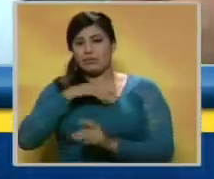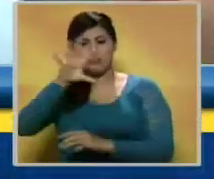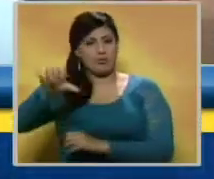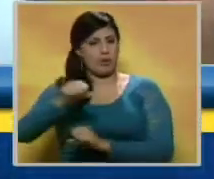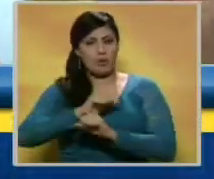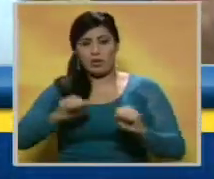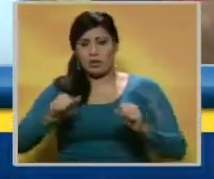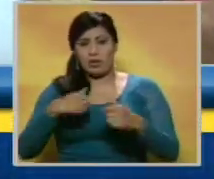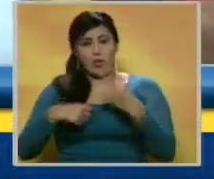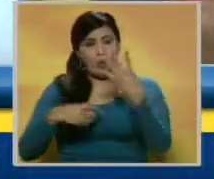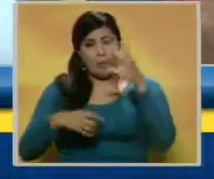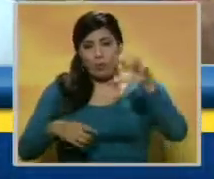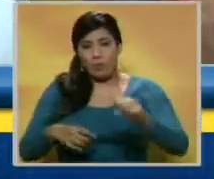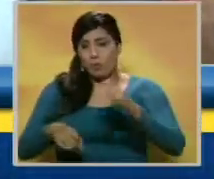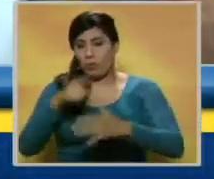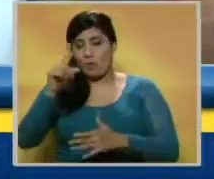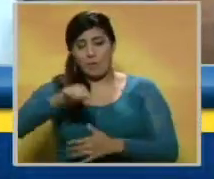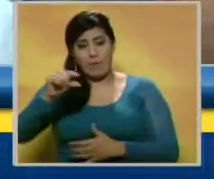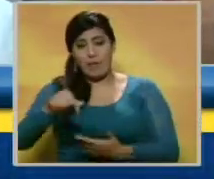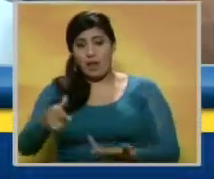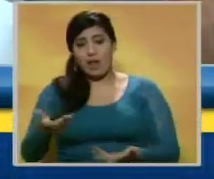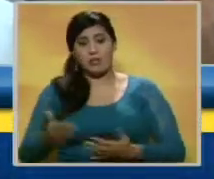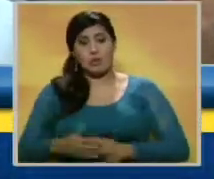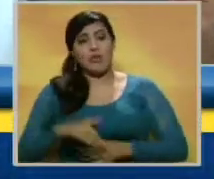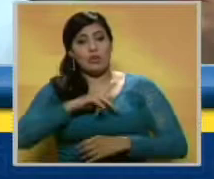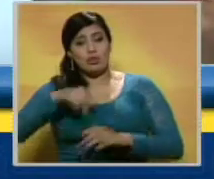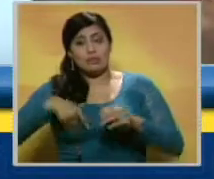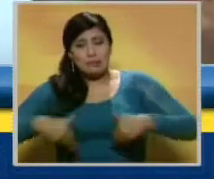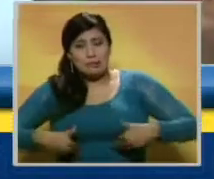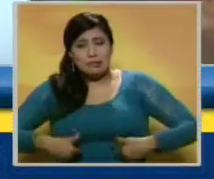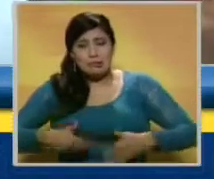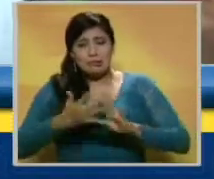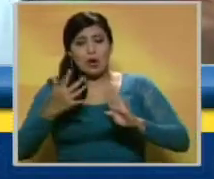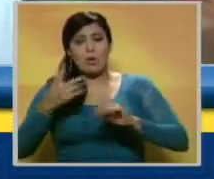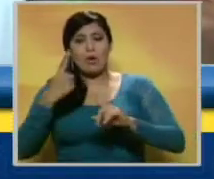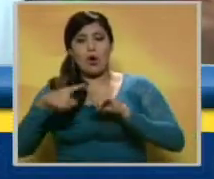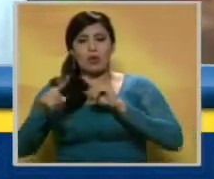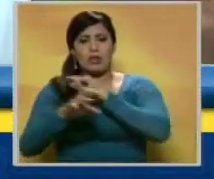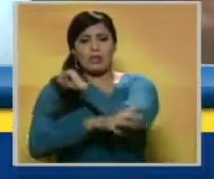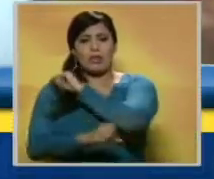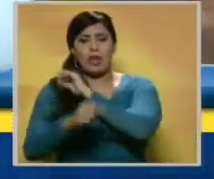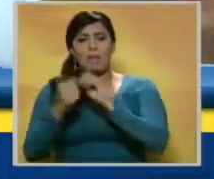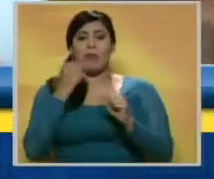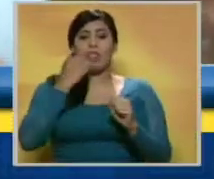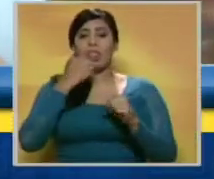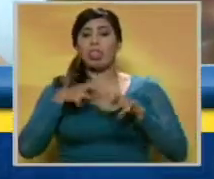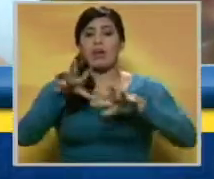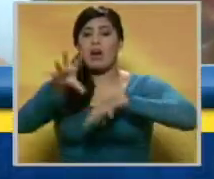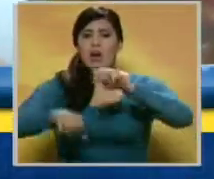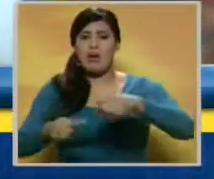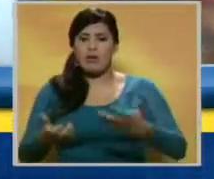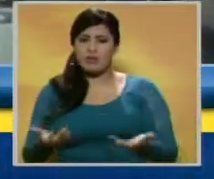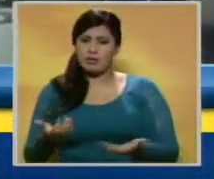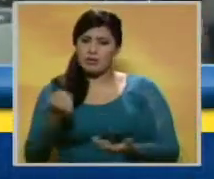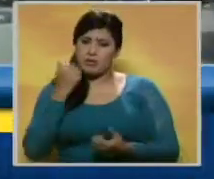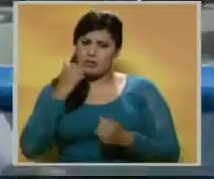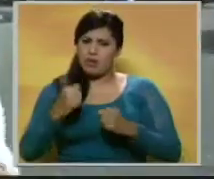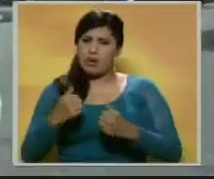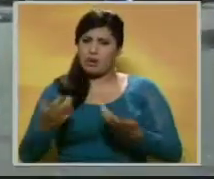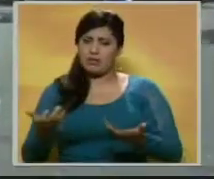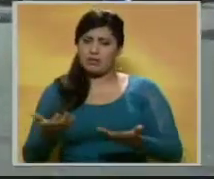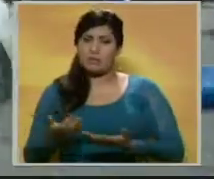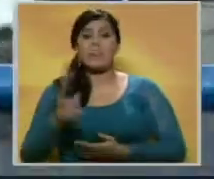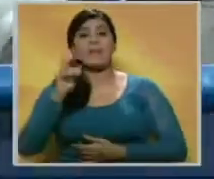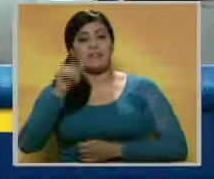compra aquí los cuatro. Entonces, por eso es que uno hace el esfuerzo, pero entonces el que llega no hace cola ni nadie, una vez se lo lleva. También es fuerte.